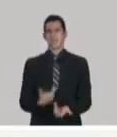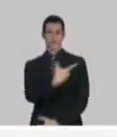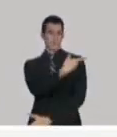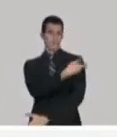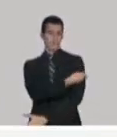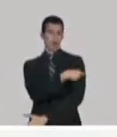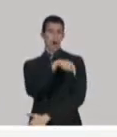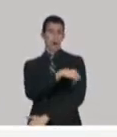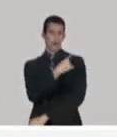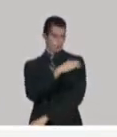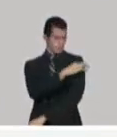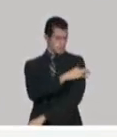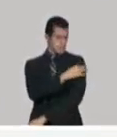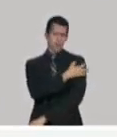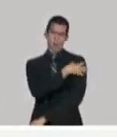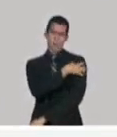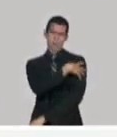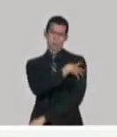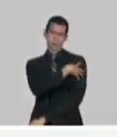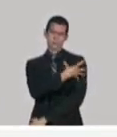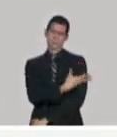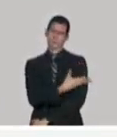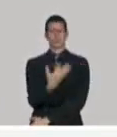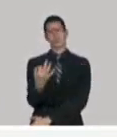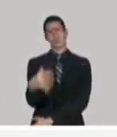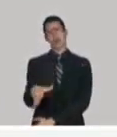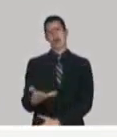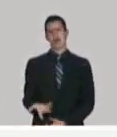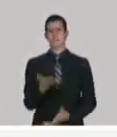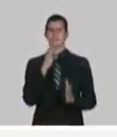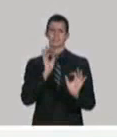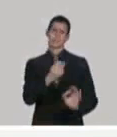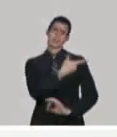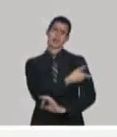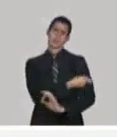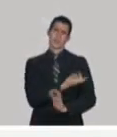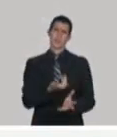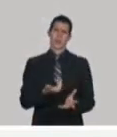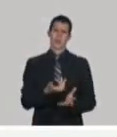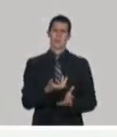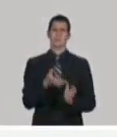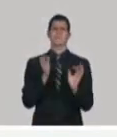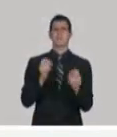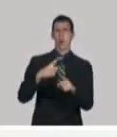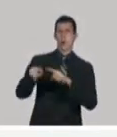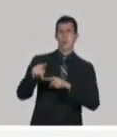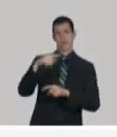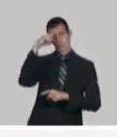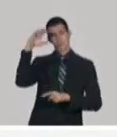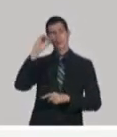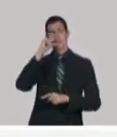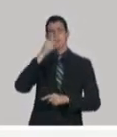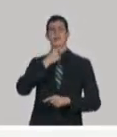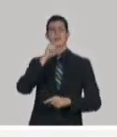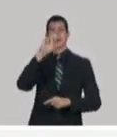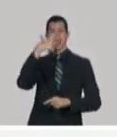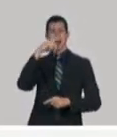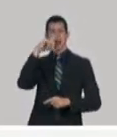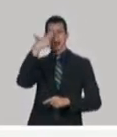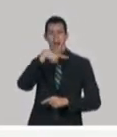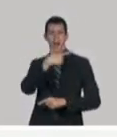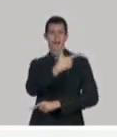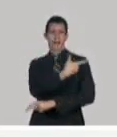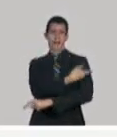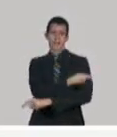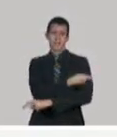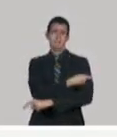soberana la hipertensión arterial aparece pero si puedes ver en la gráfica la barrita azul son los